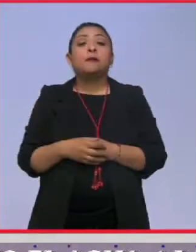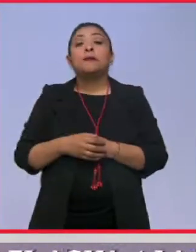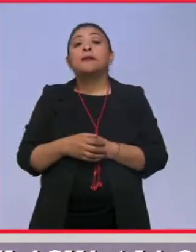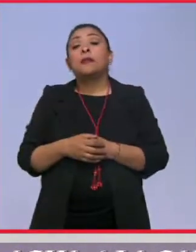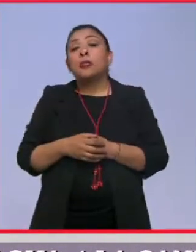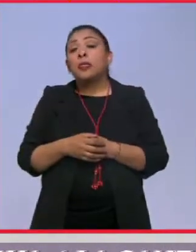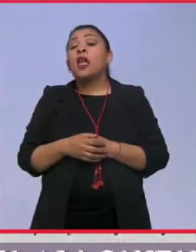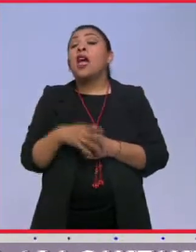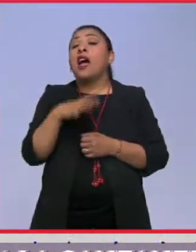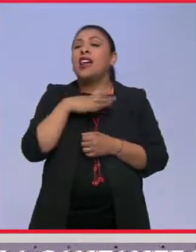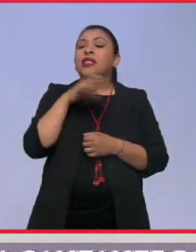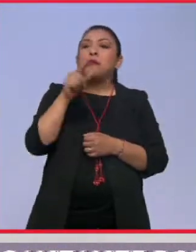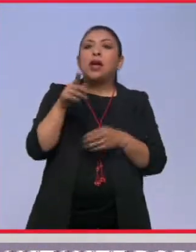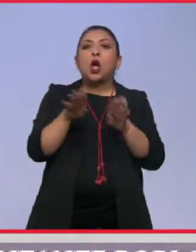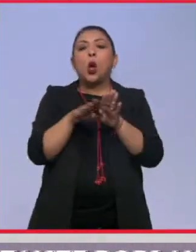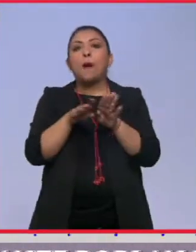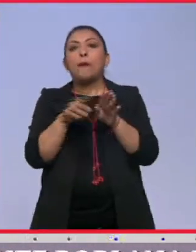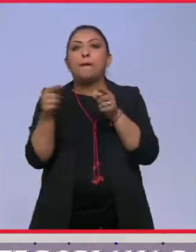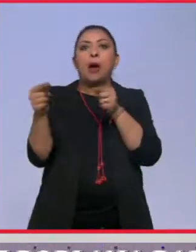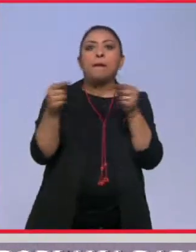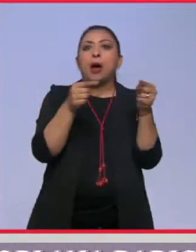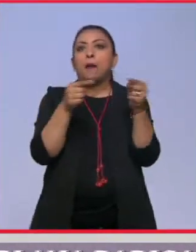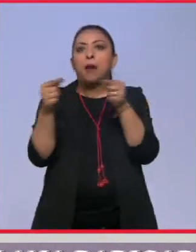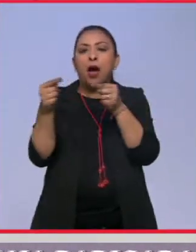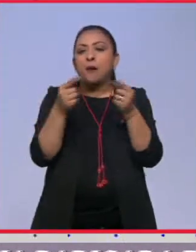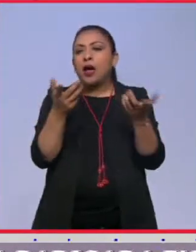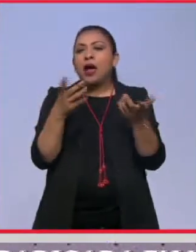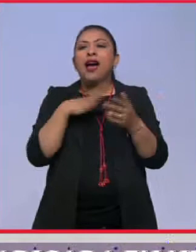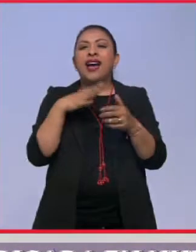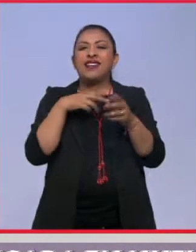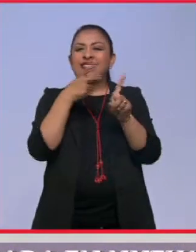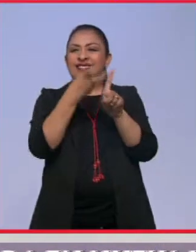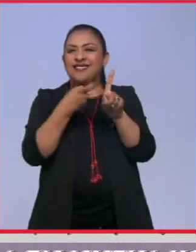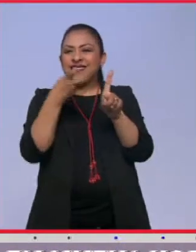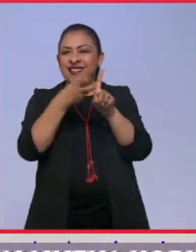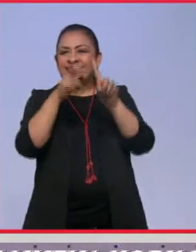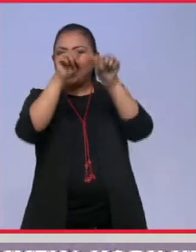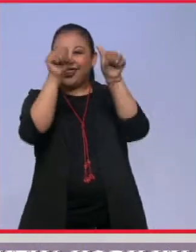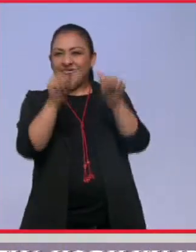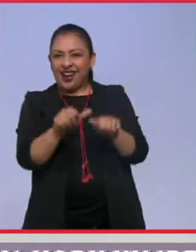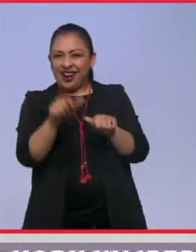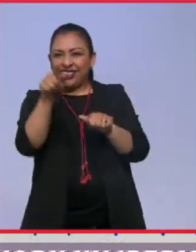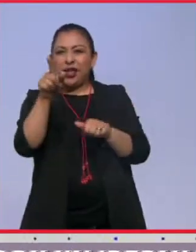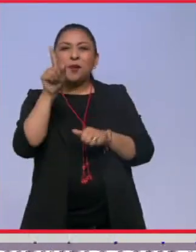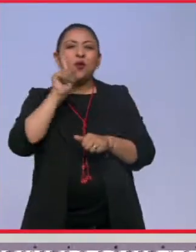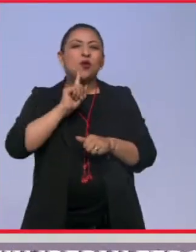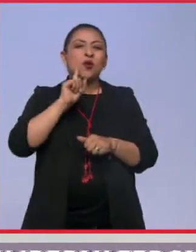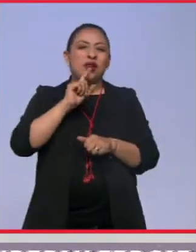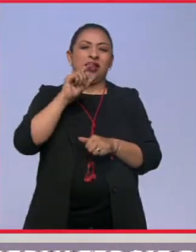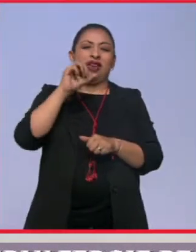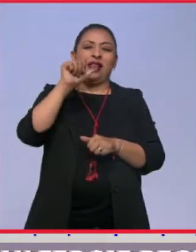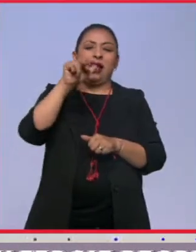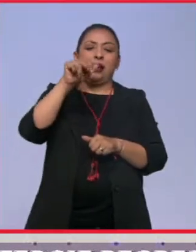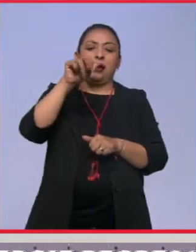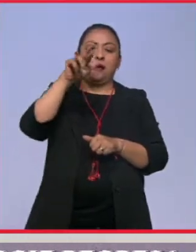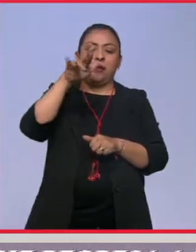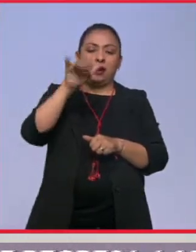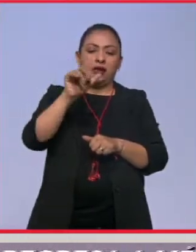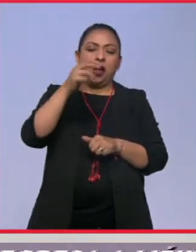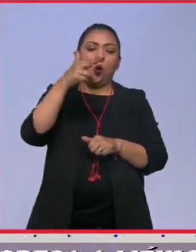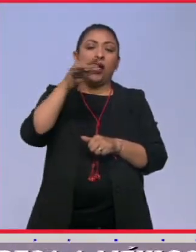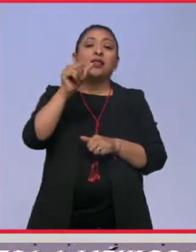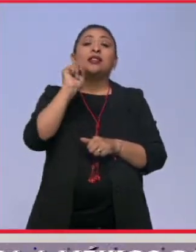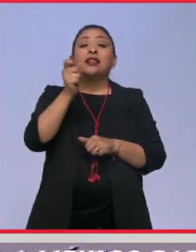genera grandes diálogos, discusiones. Hay una crítica de arte que se refiere, catalana, Ana María Guasch, que se refiere al arte